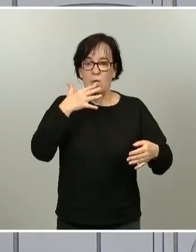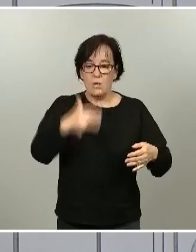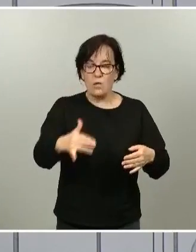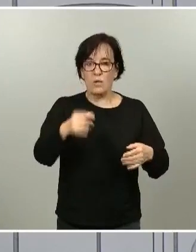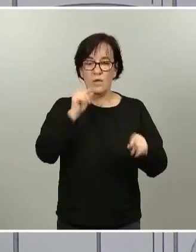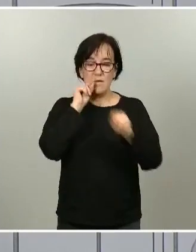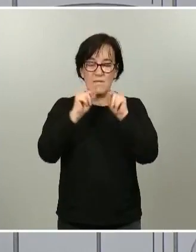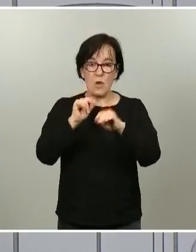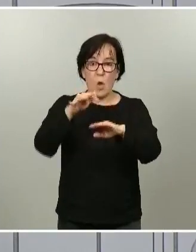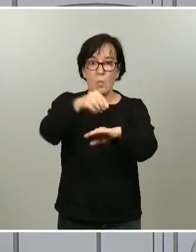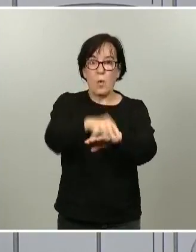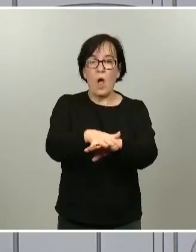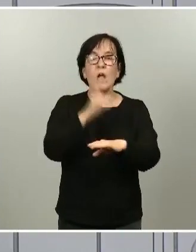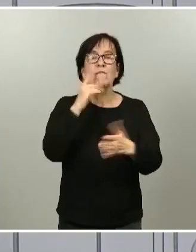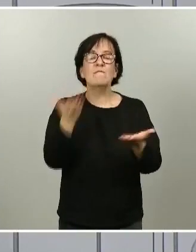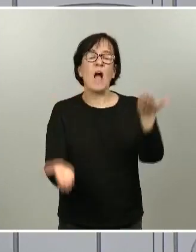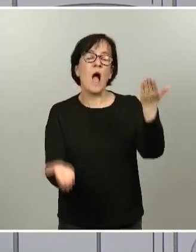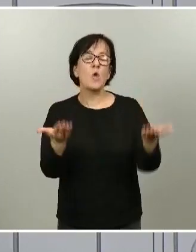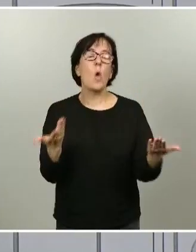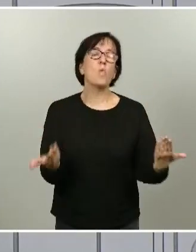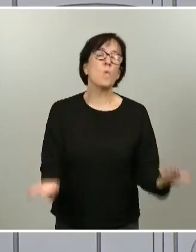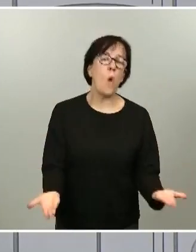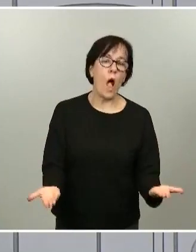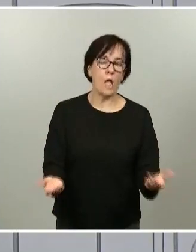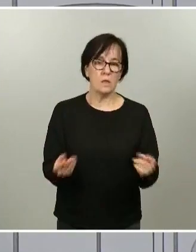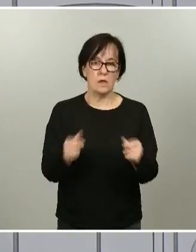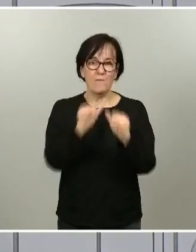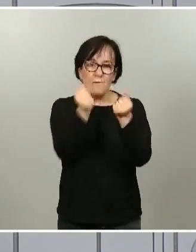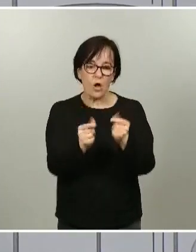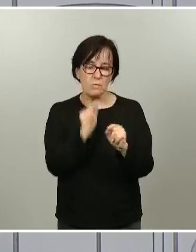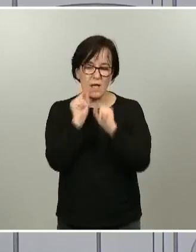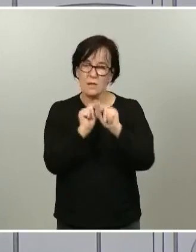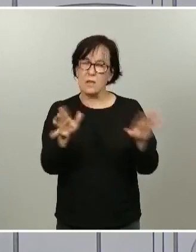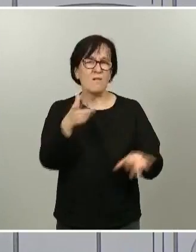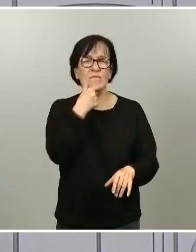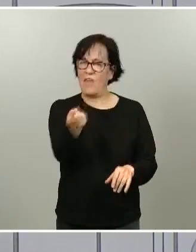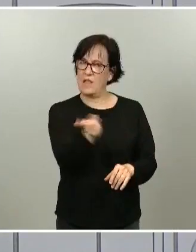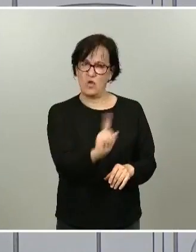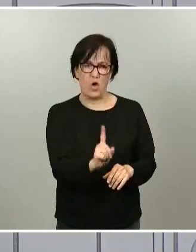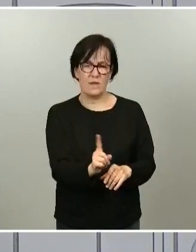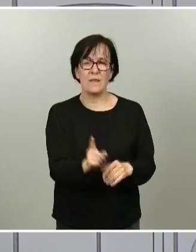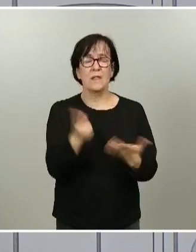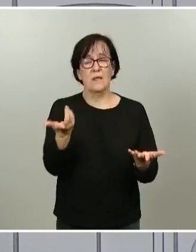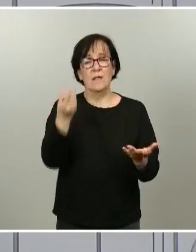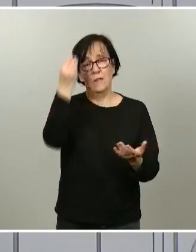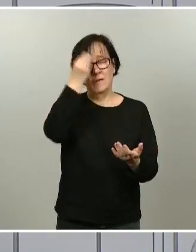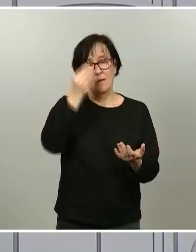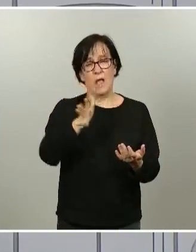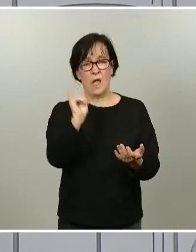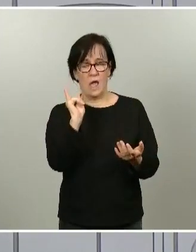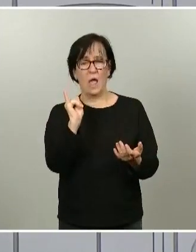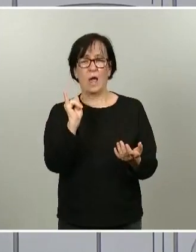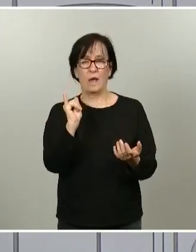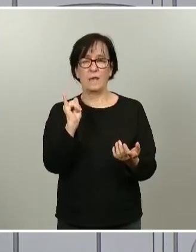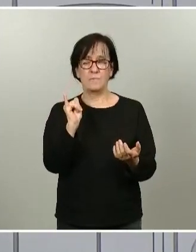enfermos, valorar cuál ha sido el mecanismo real de transmisión. No es nada sencillo. Y en este sentido sí que hay